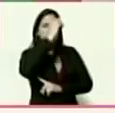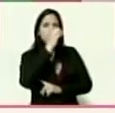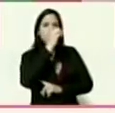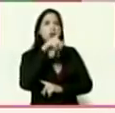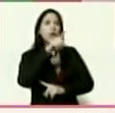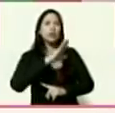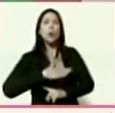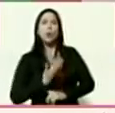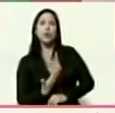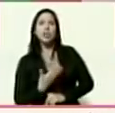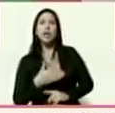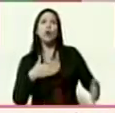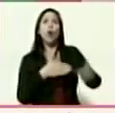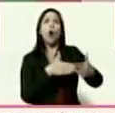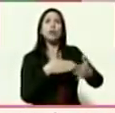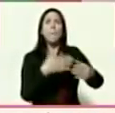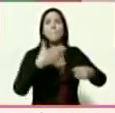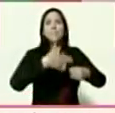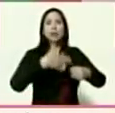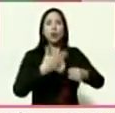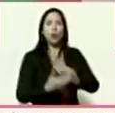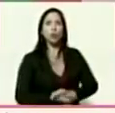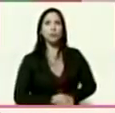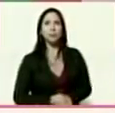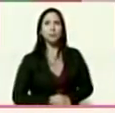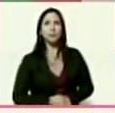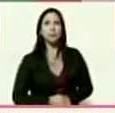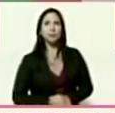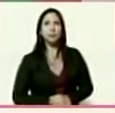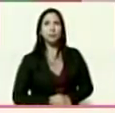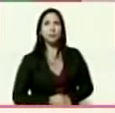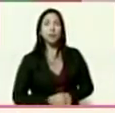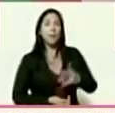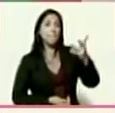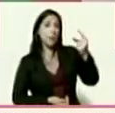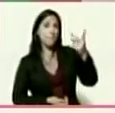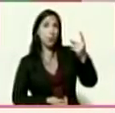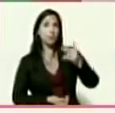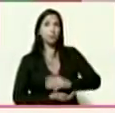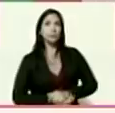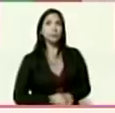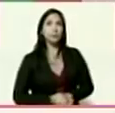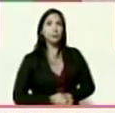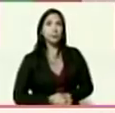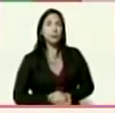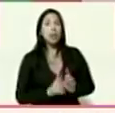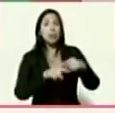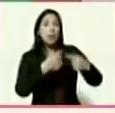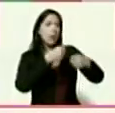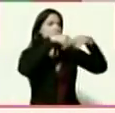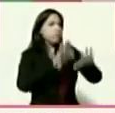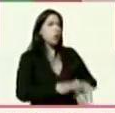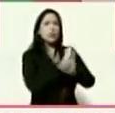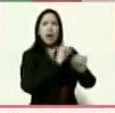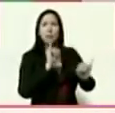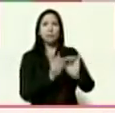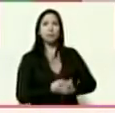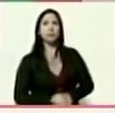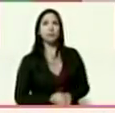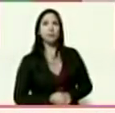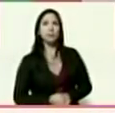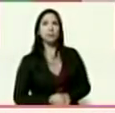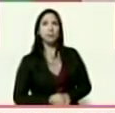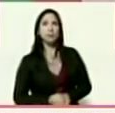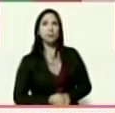el área petrolera del país. En segundo plano, luego de la suspensión ya de la línea TAP